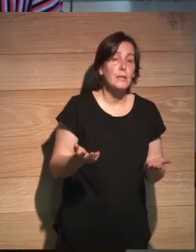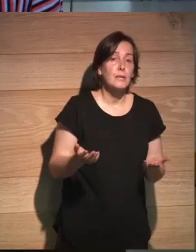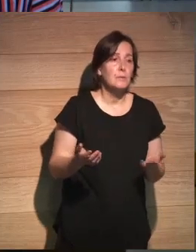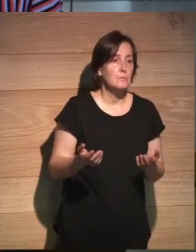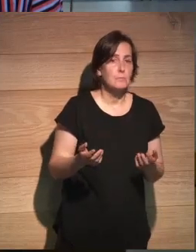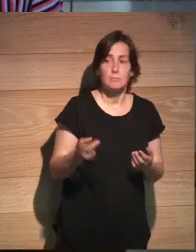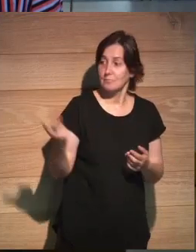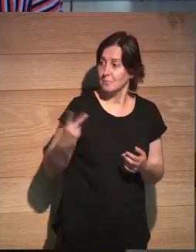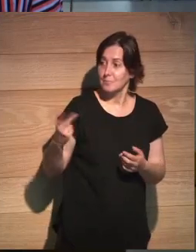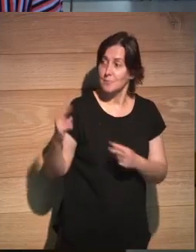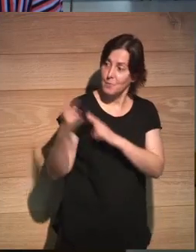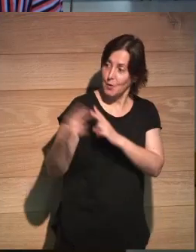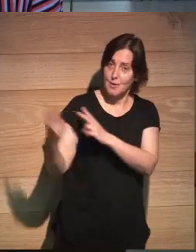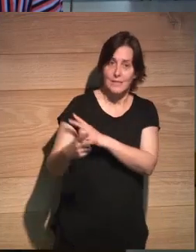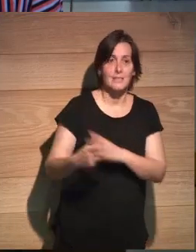cualquiera de los dos.